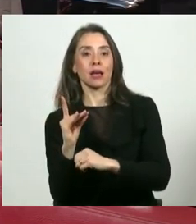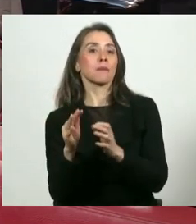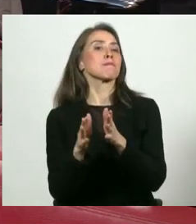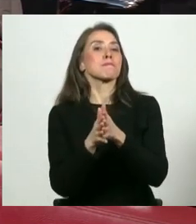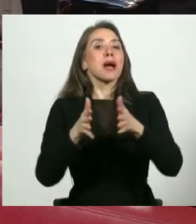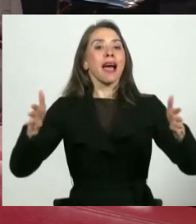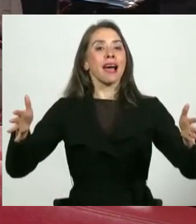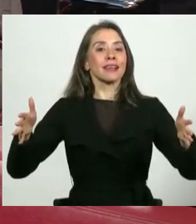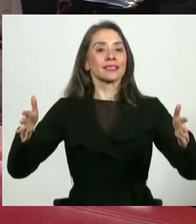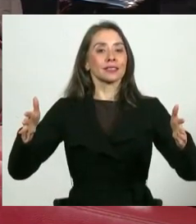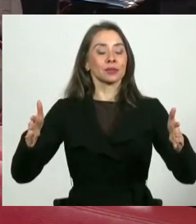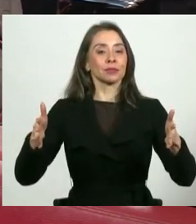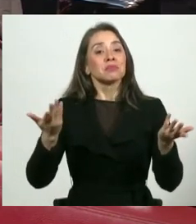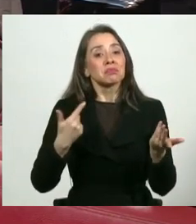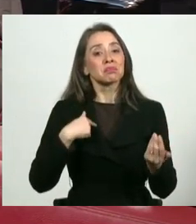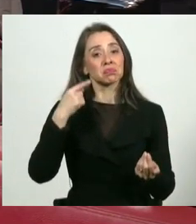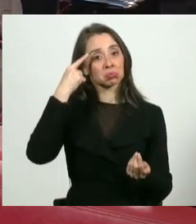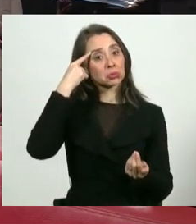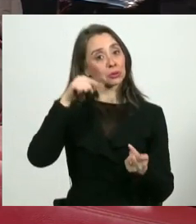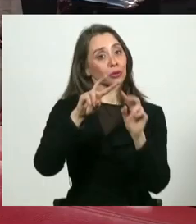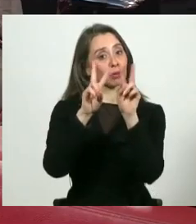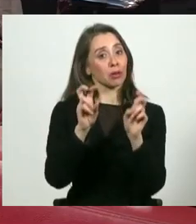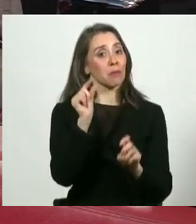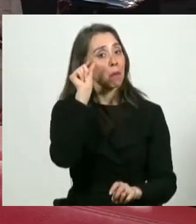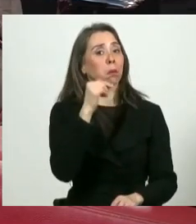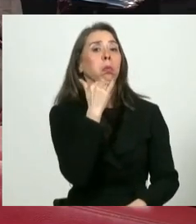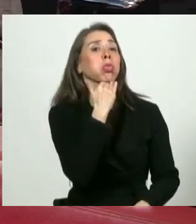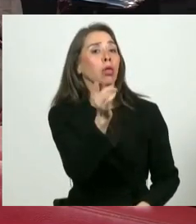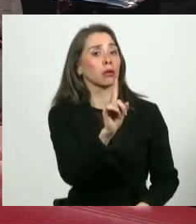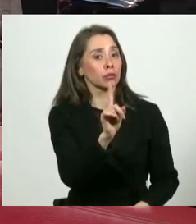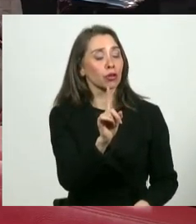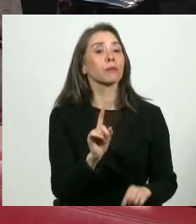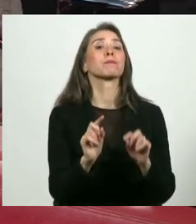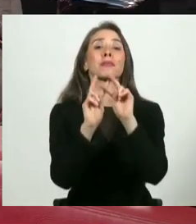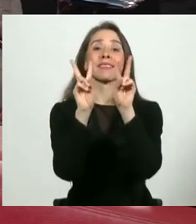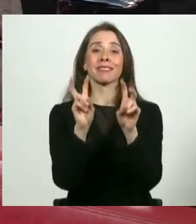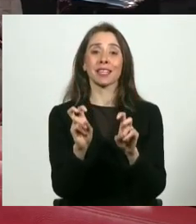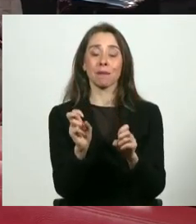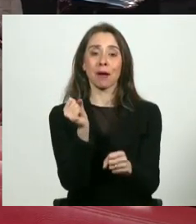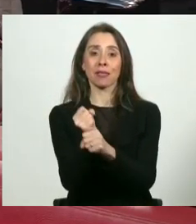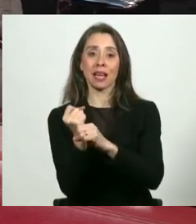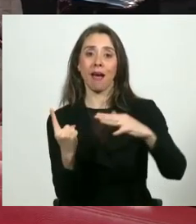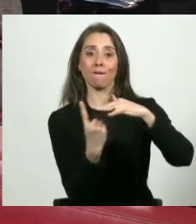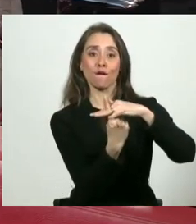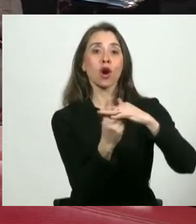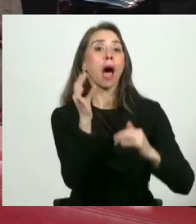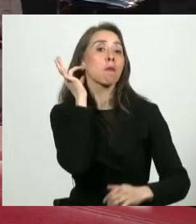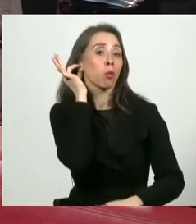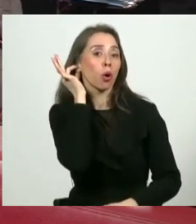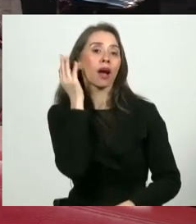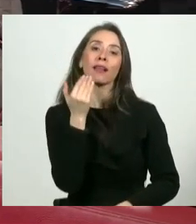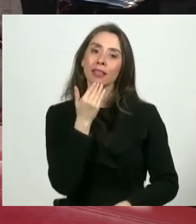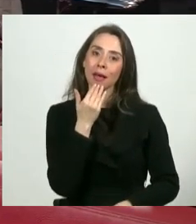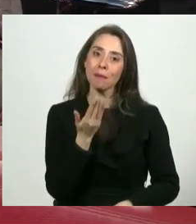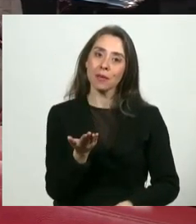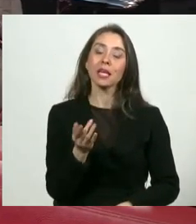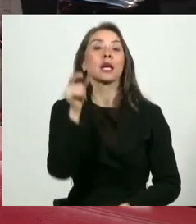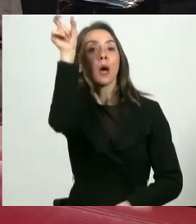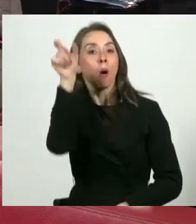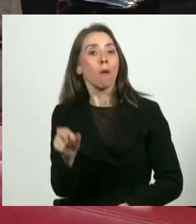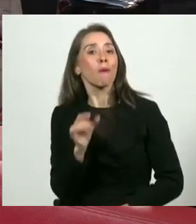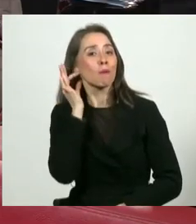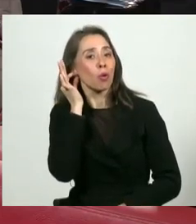amplio, ¿ya? Yo creo que ese es un tema no menor. El tema de la inclusión laboral para la mujer también. Si a la